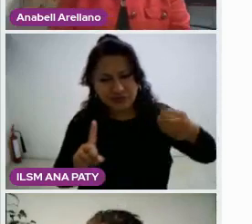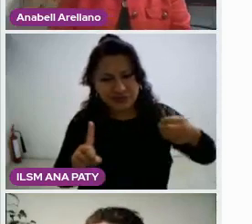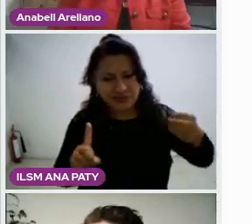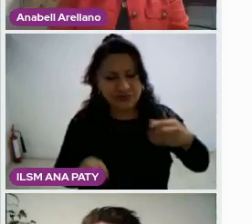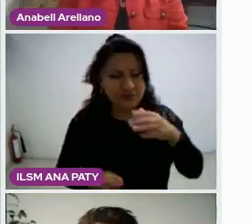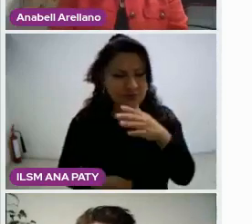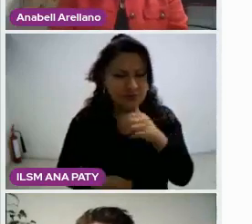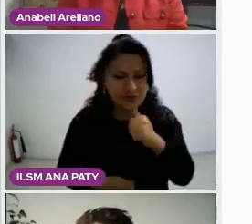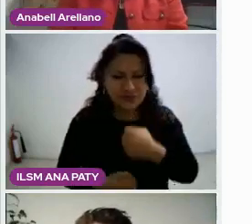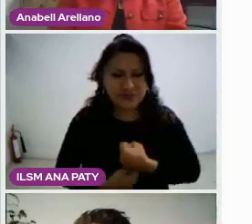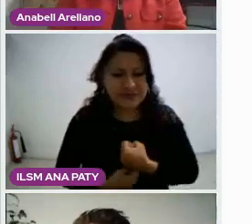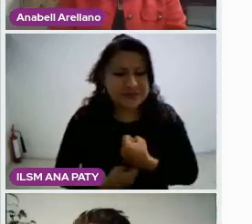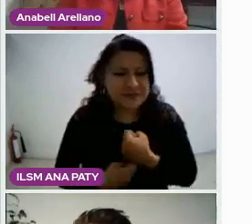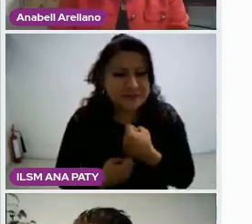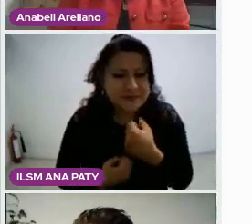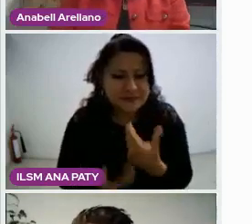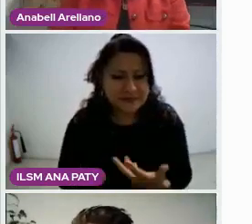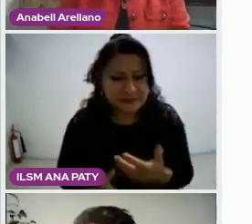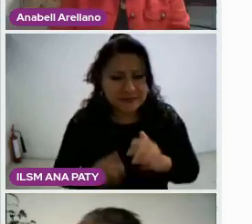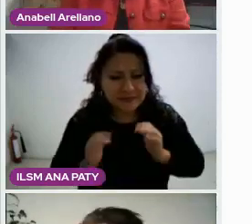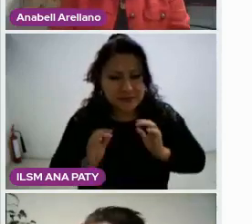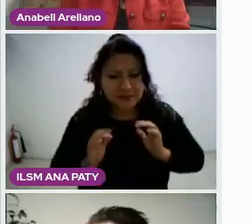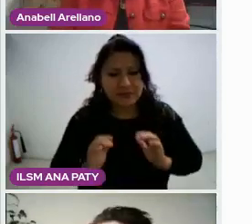son muy